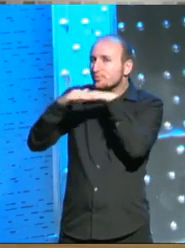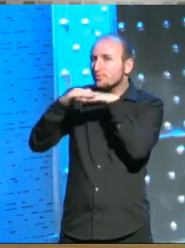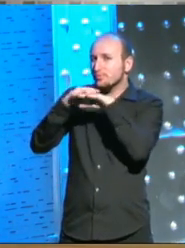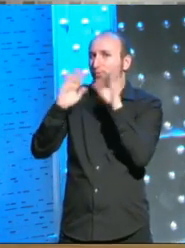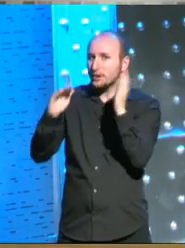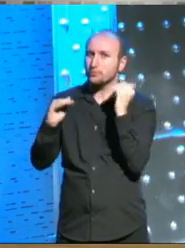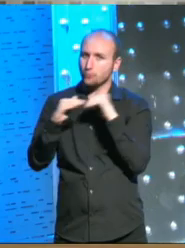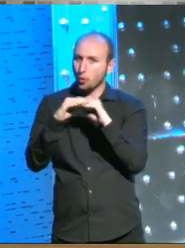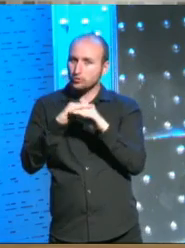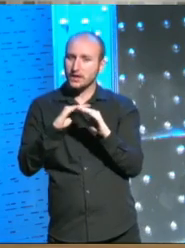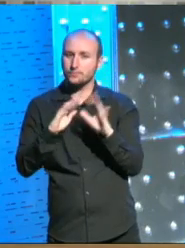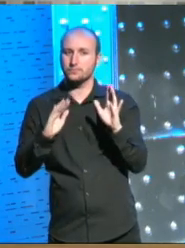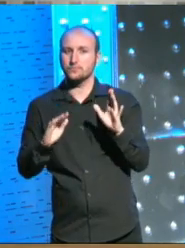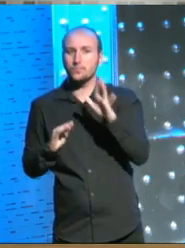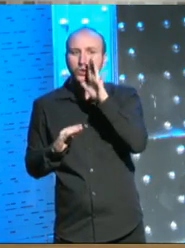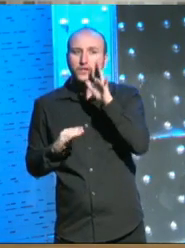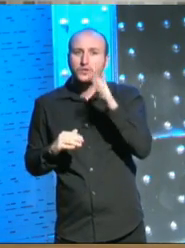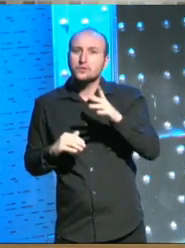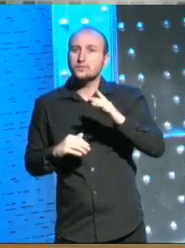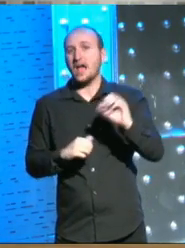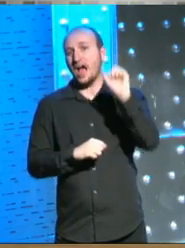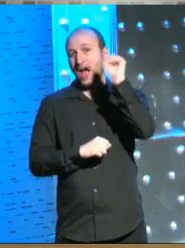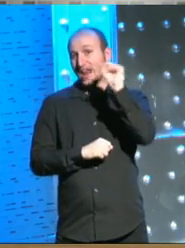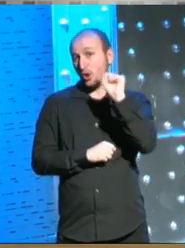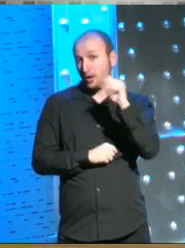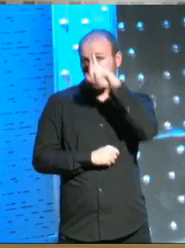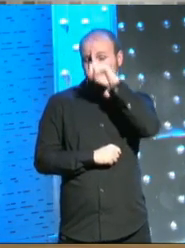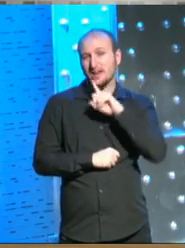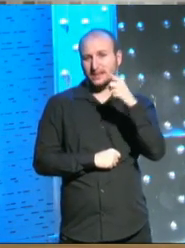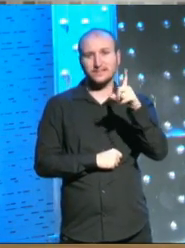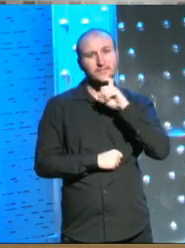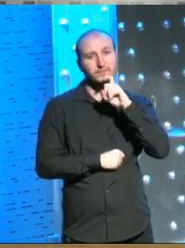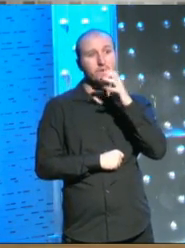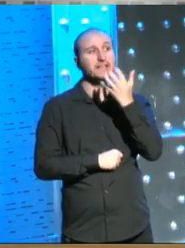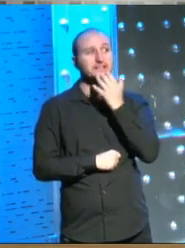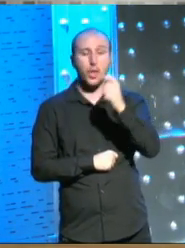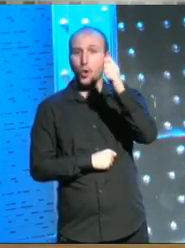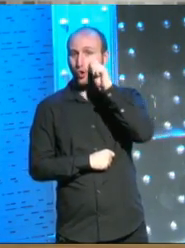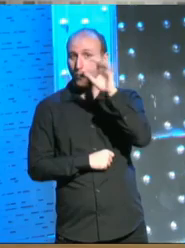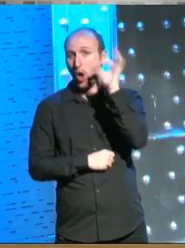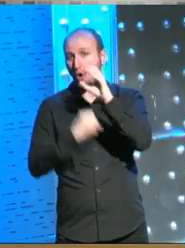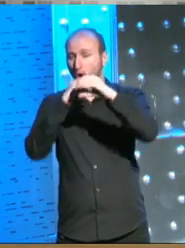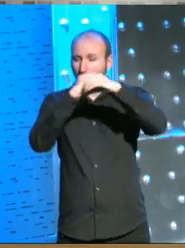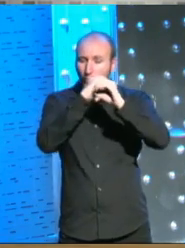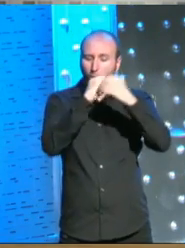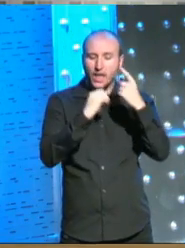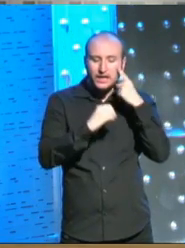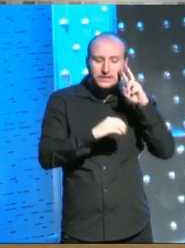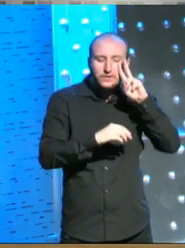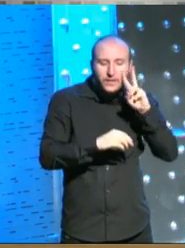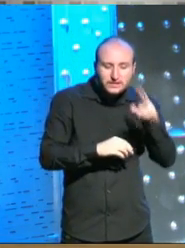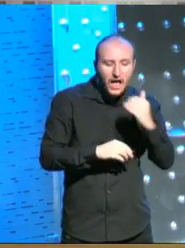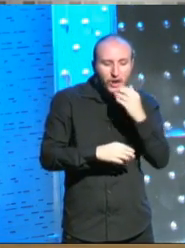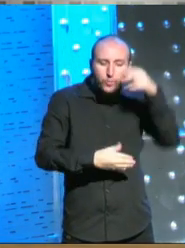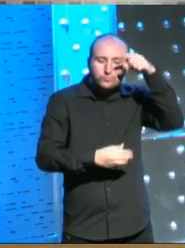que miente. Cosa que con la analógica es más complicado, porque si tienes la lupa o un microscopio descubres que hay una tachadura, un enganche,